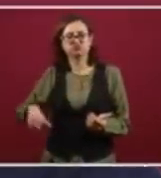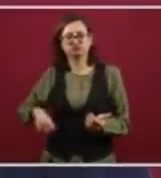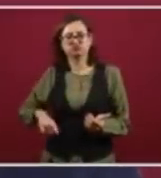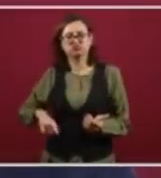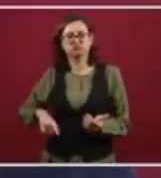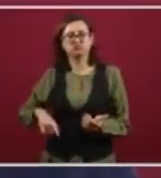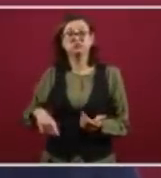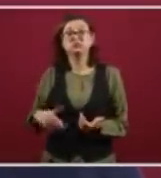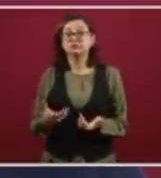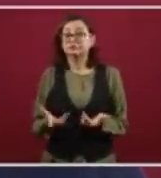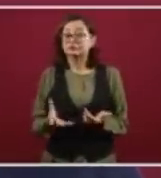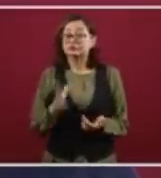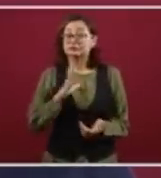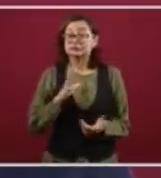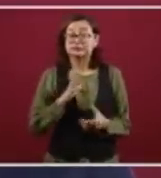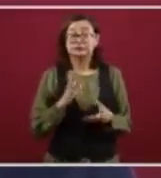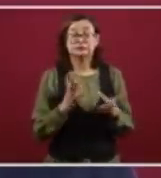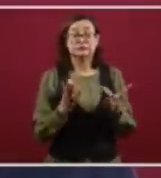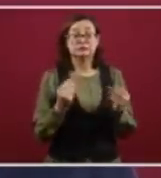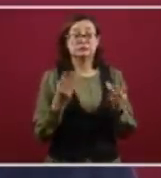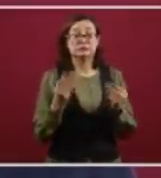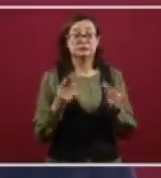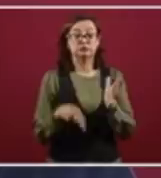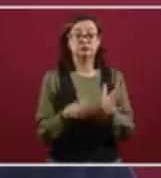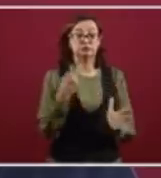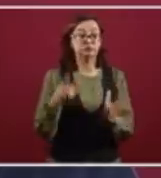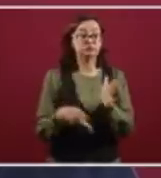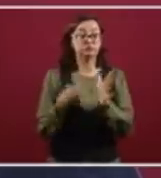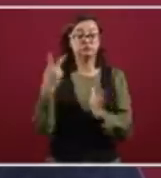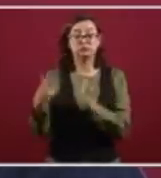Hay muchos casos así en la historia.